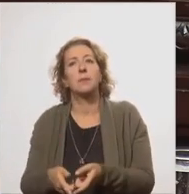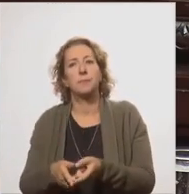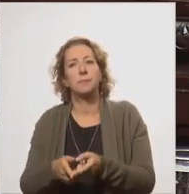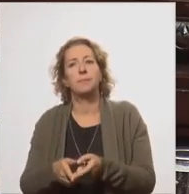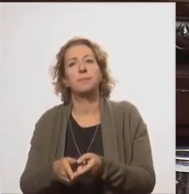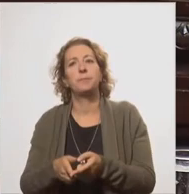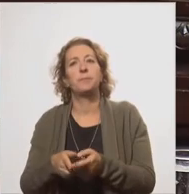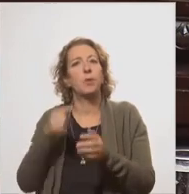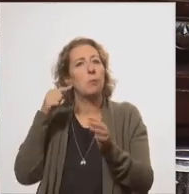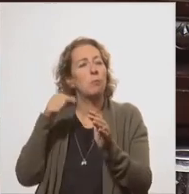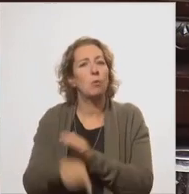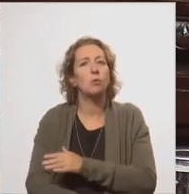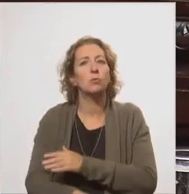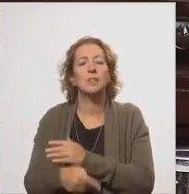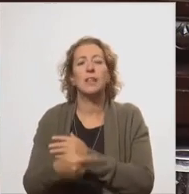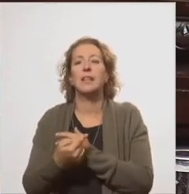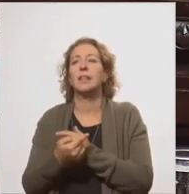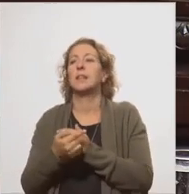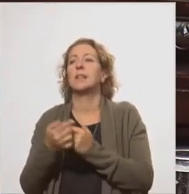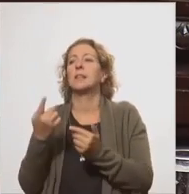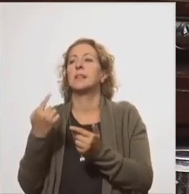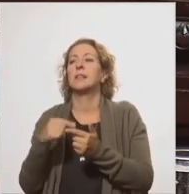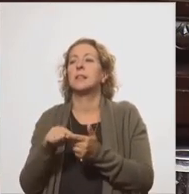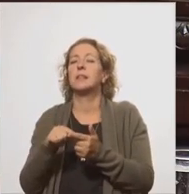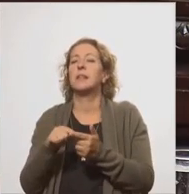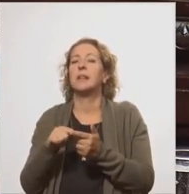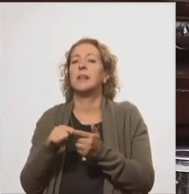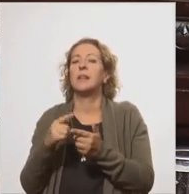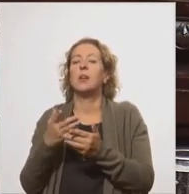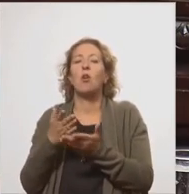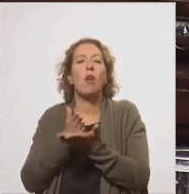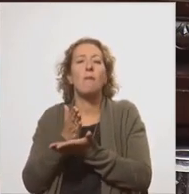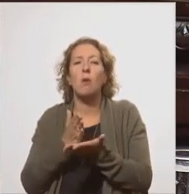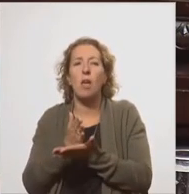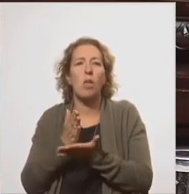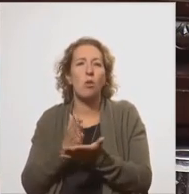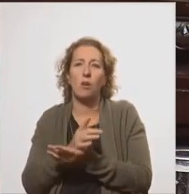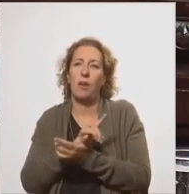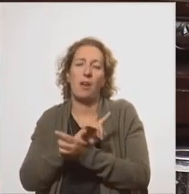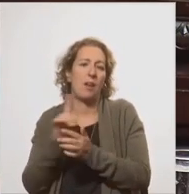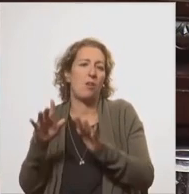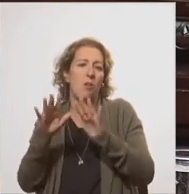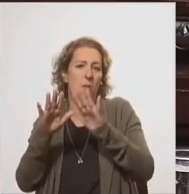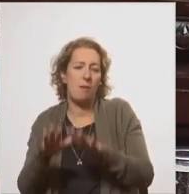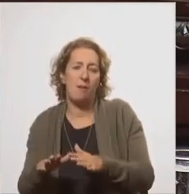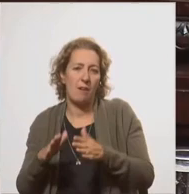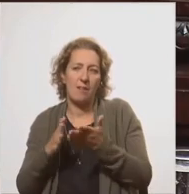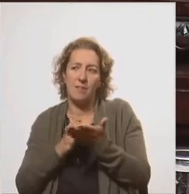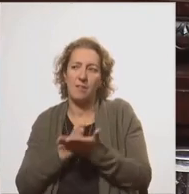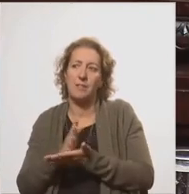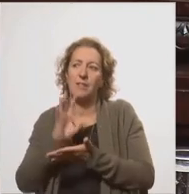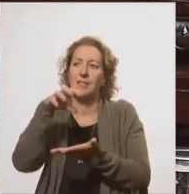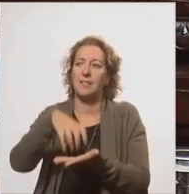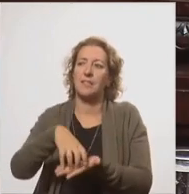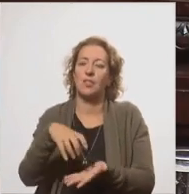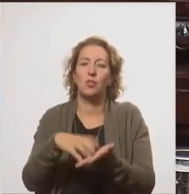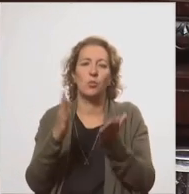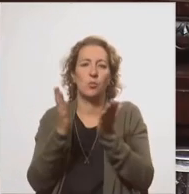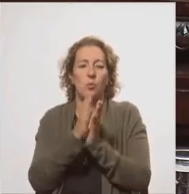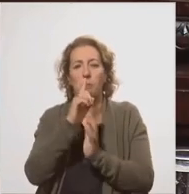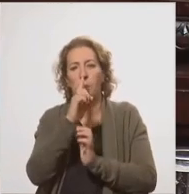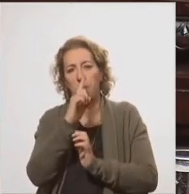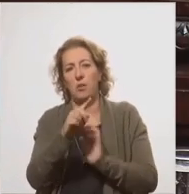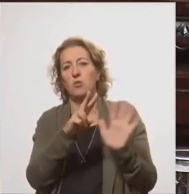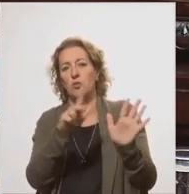una profunda serenista y una colaboradora incansable del Centro de Estudios 1813 junto a